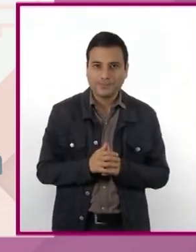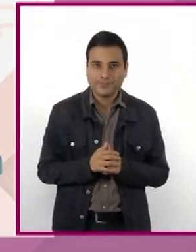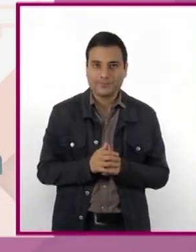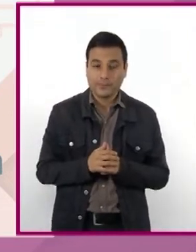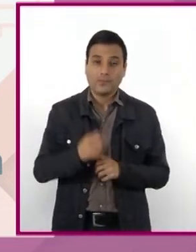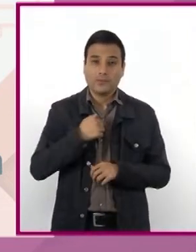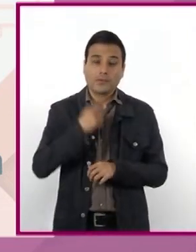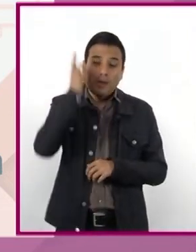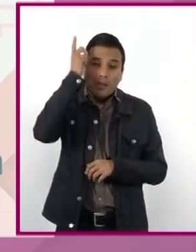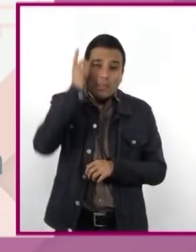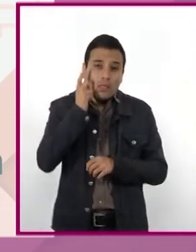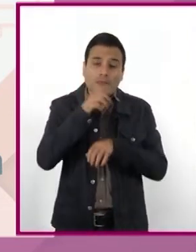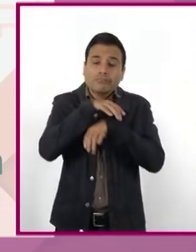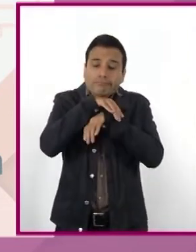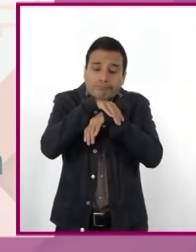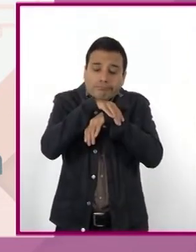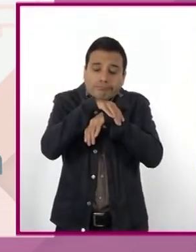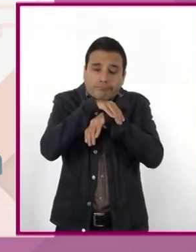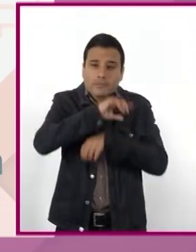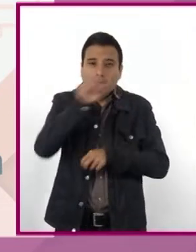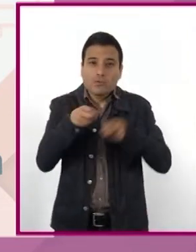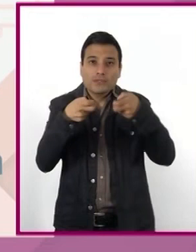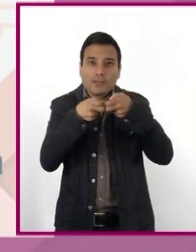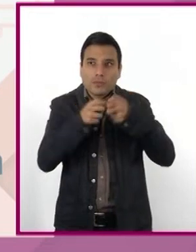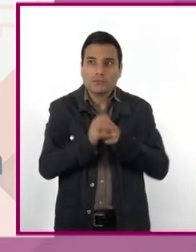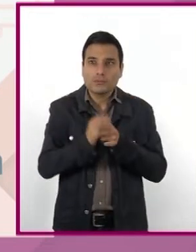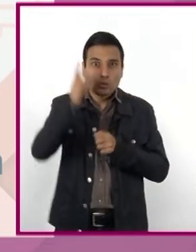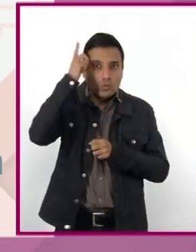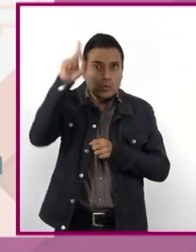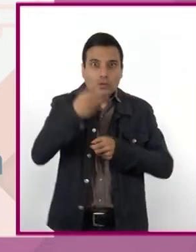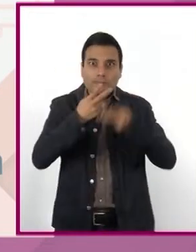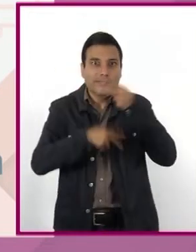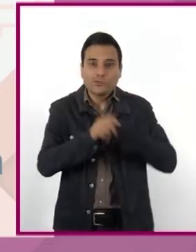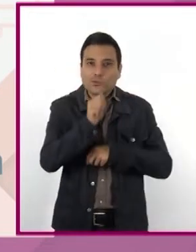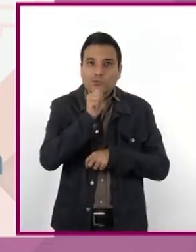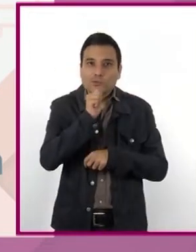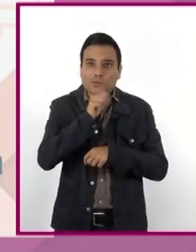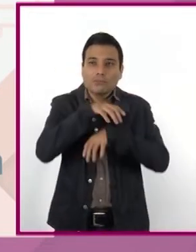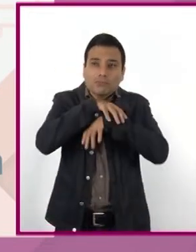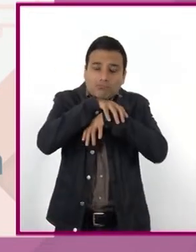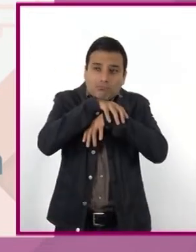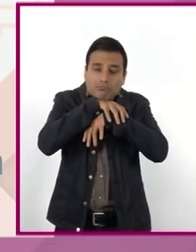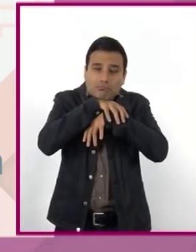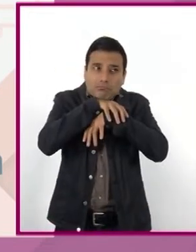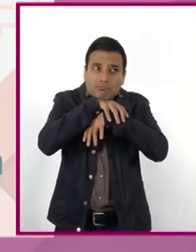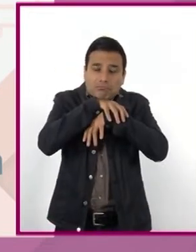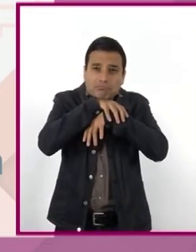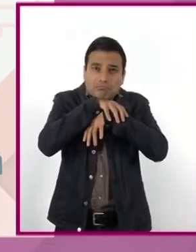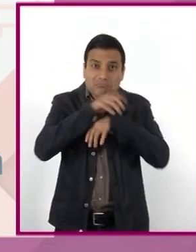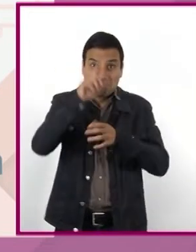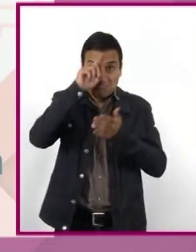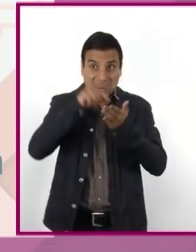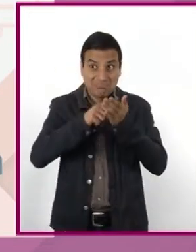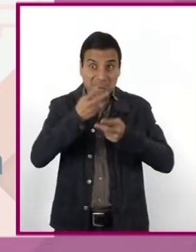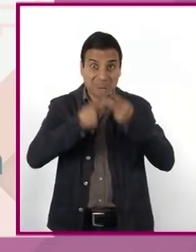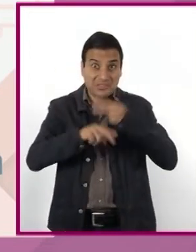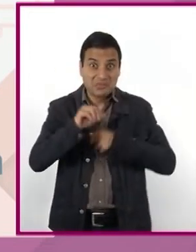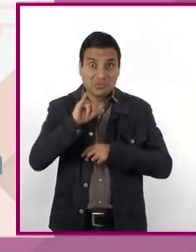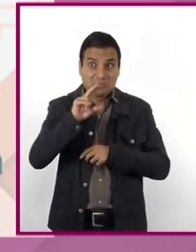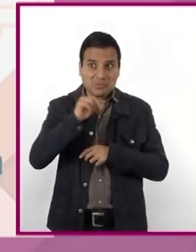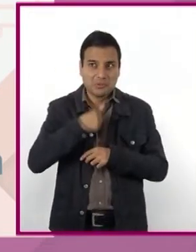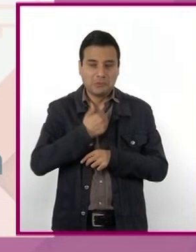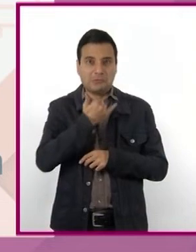siesta. Nervios. El amo aún no llegaba a casa y temía que no llegara este día.